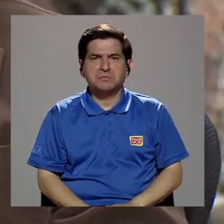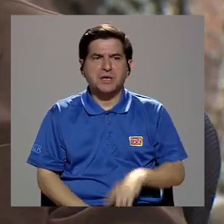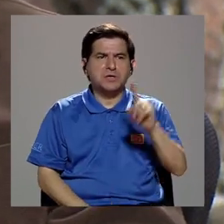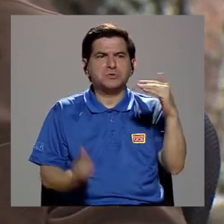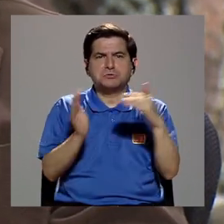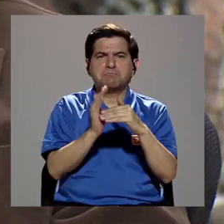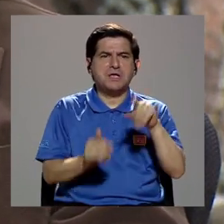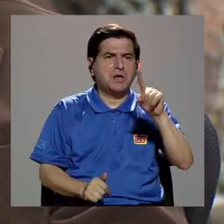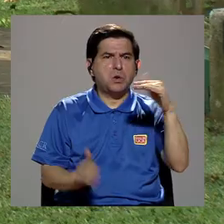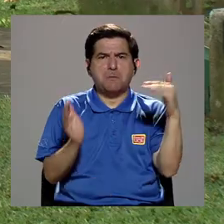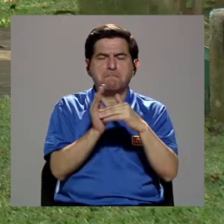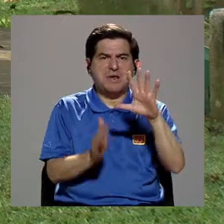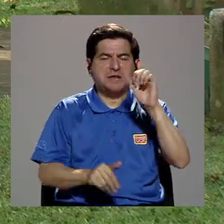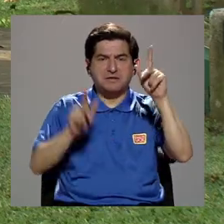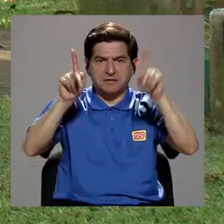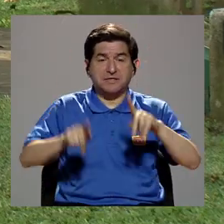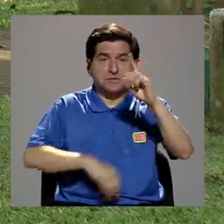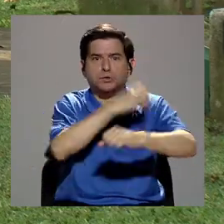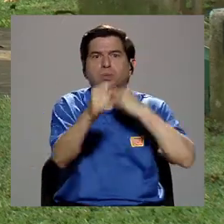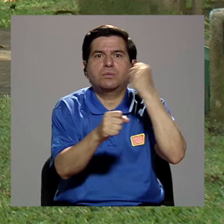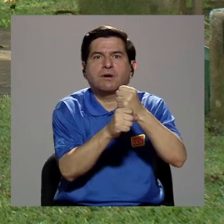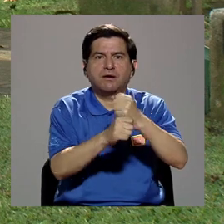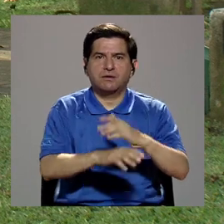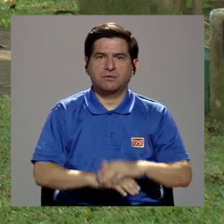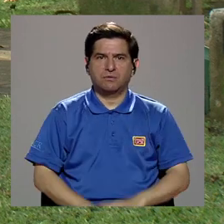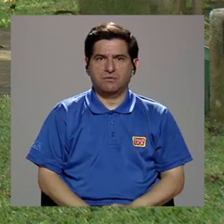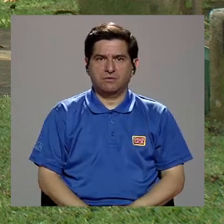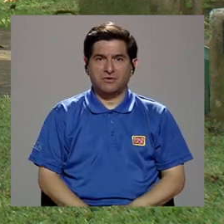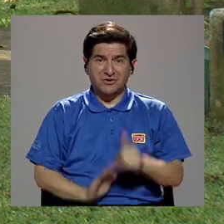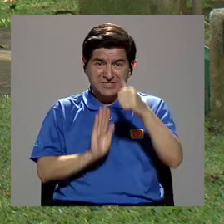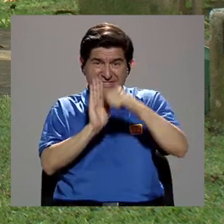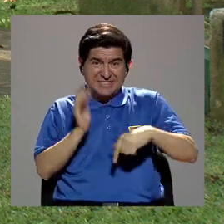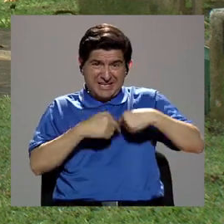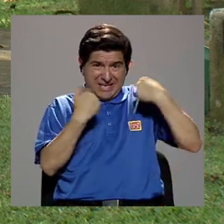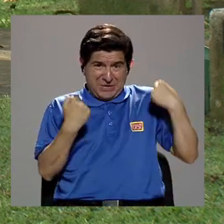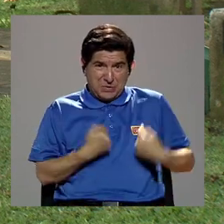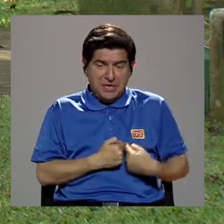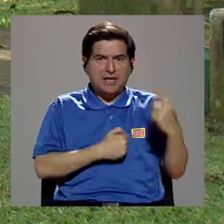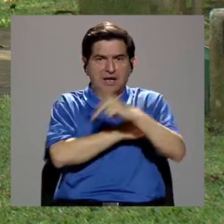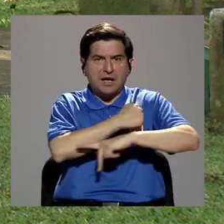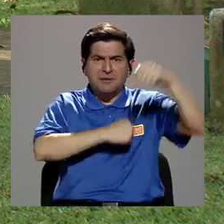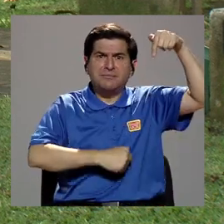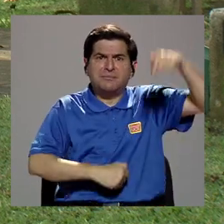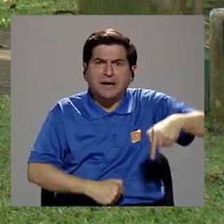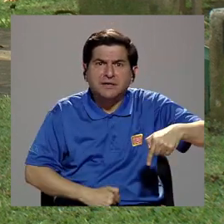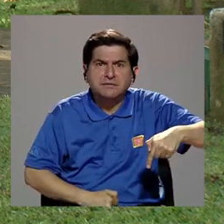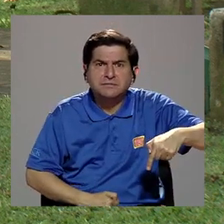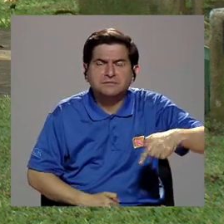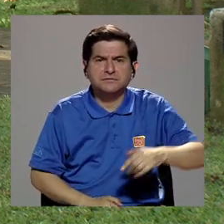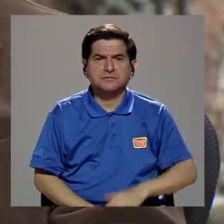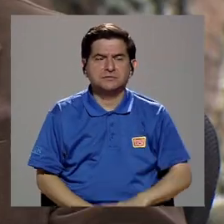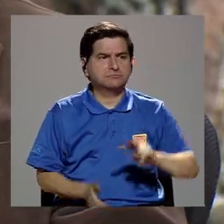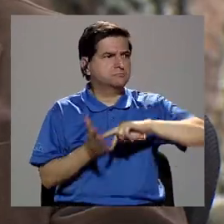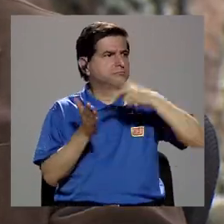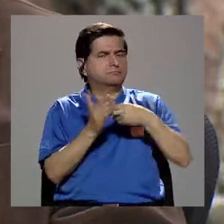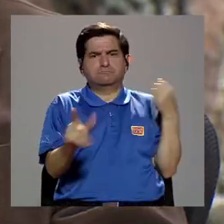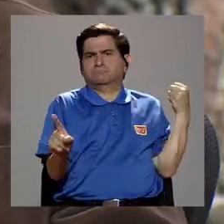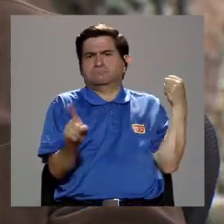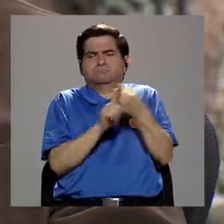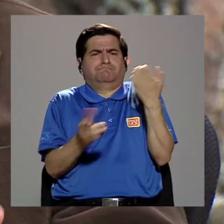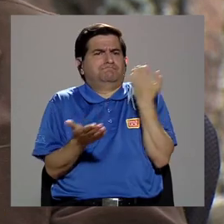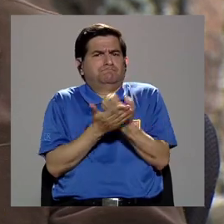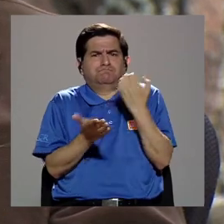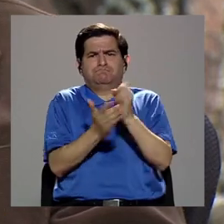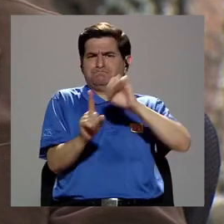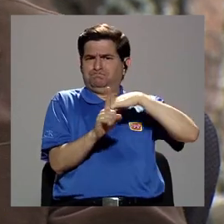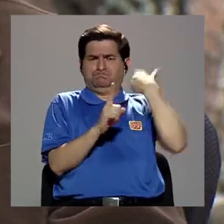como 1.000, 1.500 pacientes al año. O sea, de cirugía de corazón en un país como el nuestro. Sí. Y eso genera un